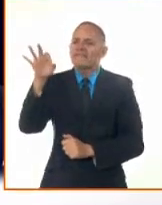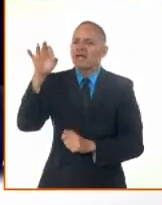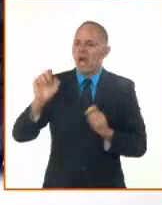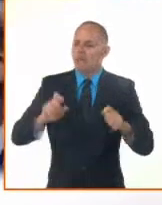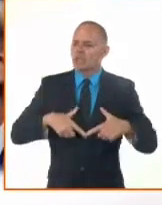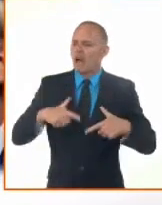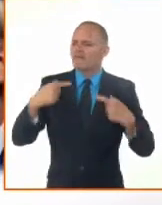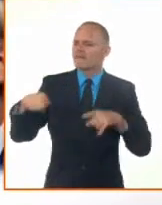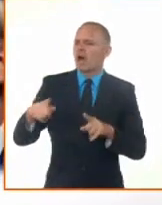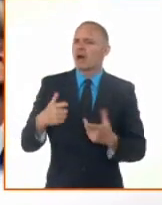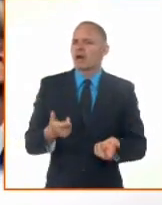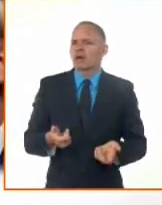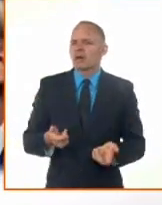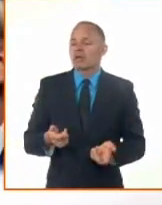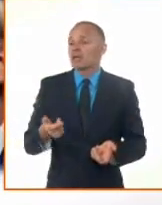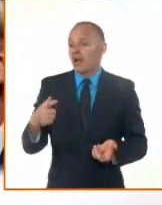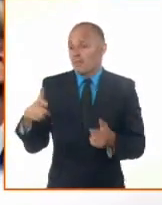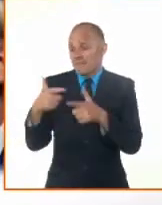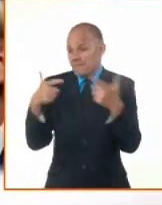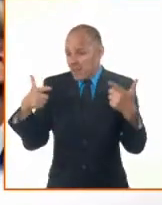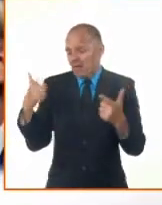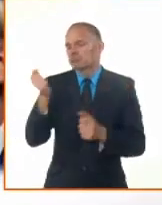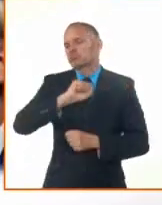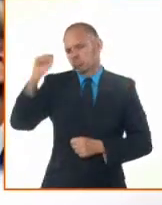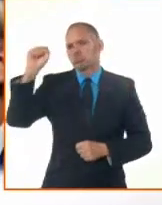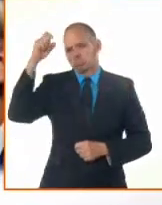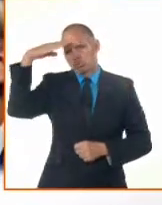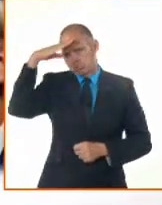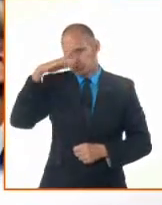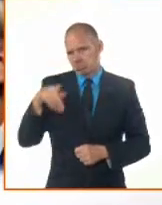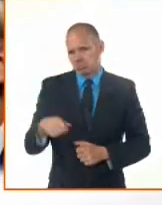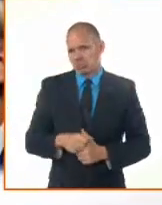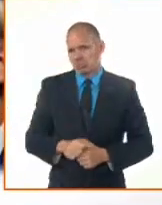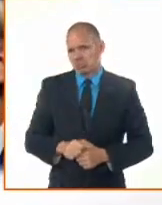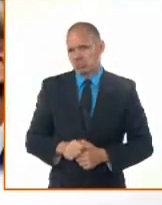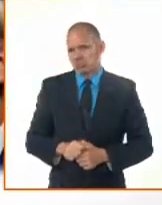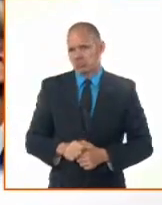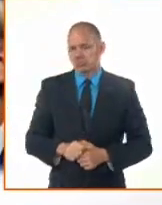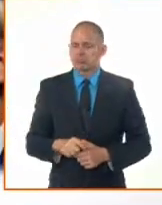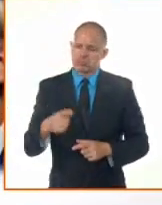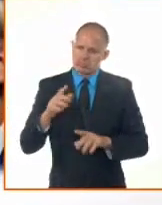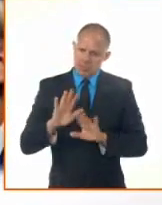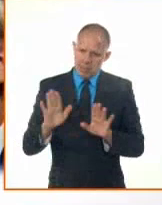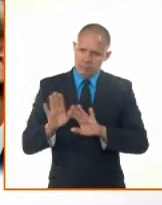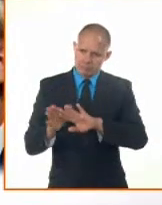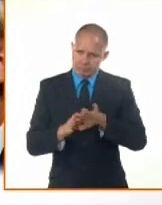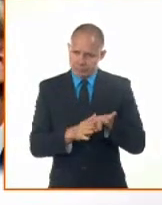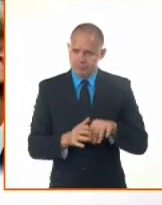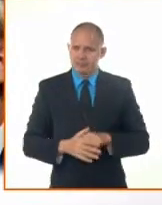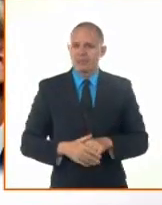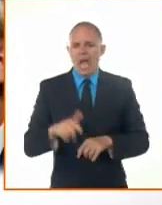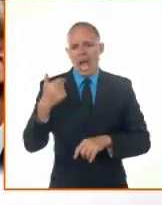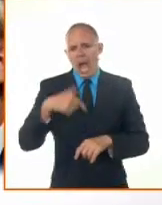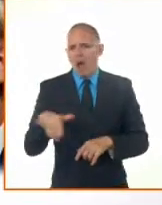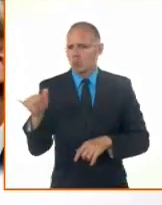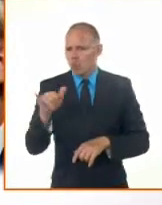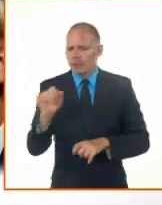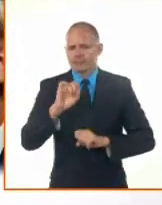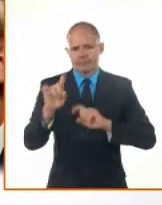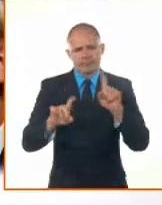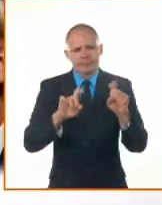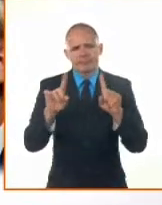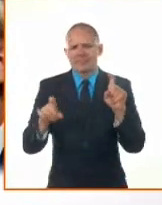continuamos no obstante en encuestas en análisis también está saliendo